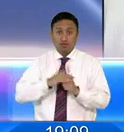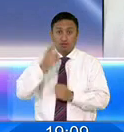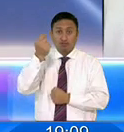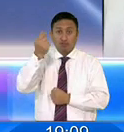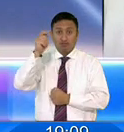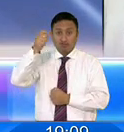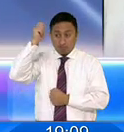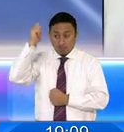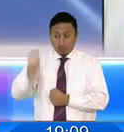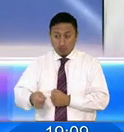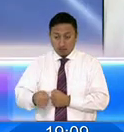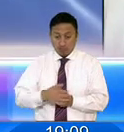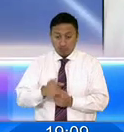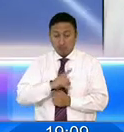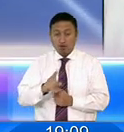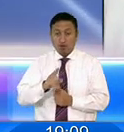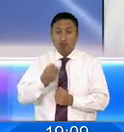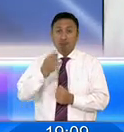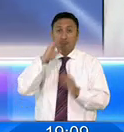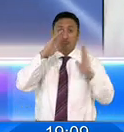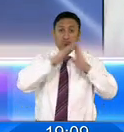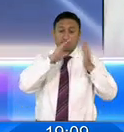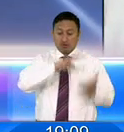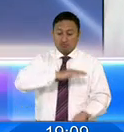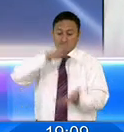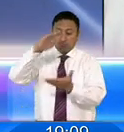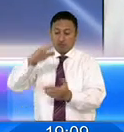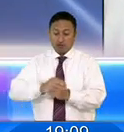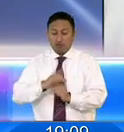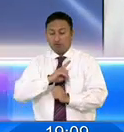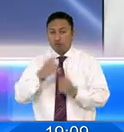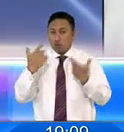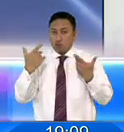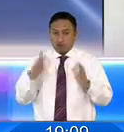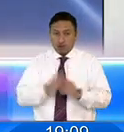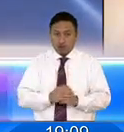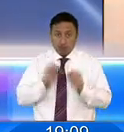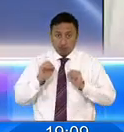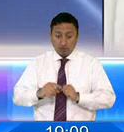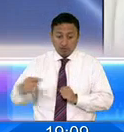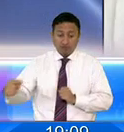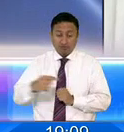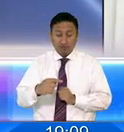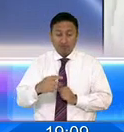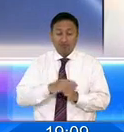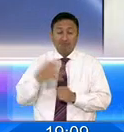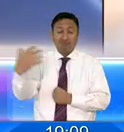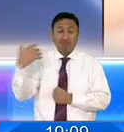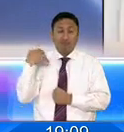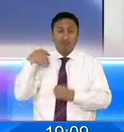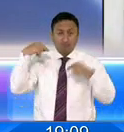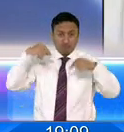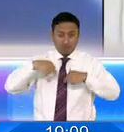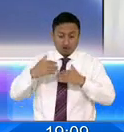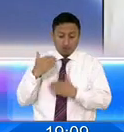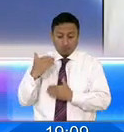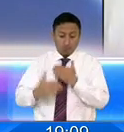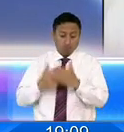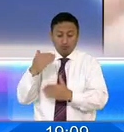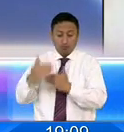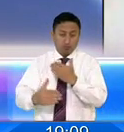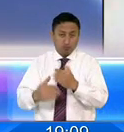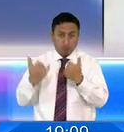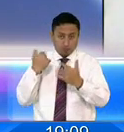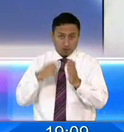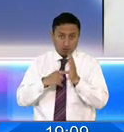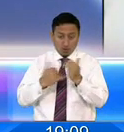efectivo, puede ser hipotecaria, puede ser fiduciaria, que garantice procesalmente seguir en una etapa, como en